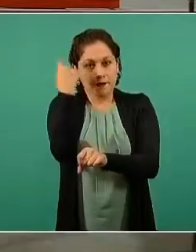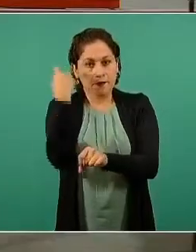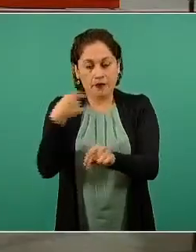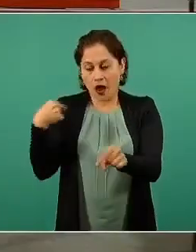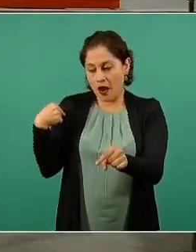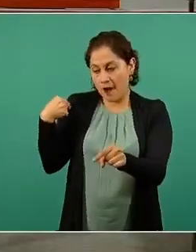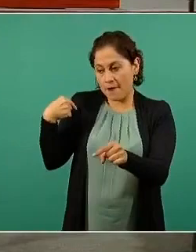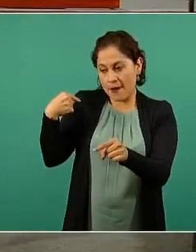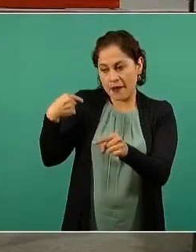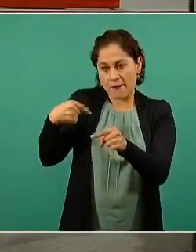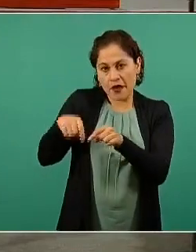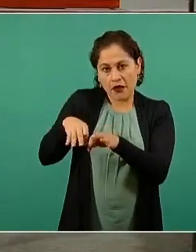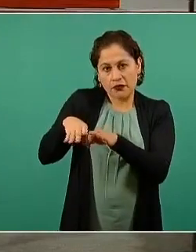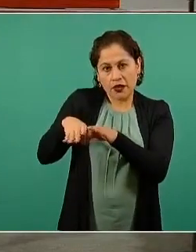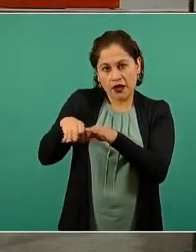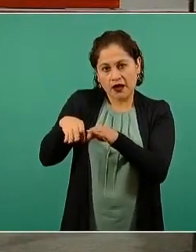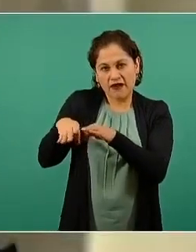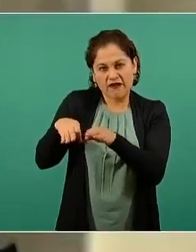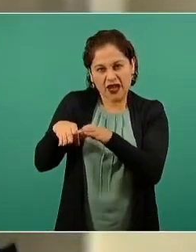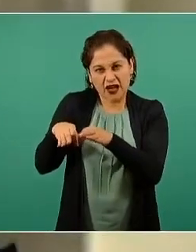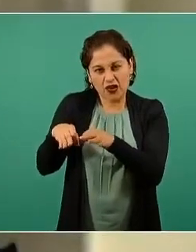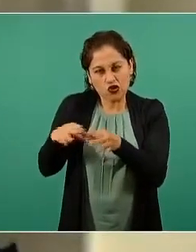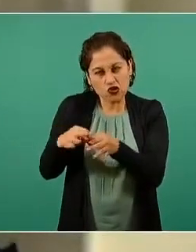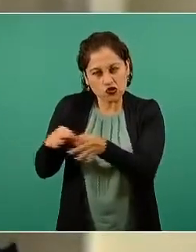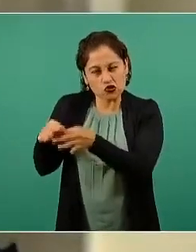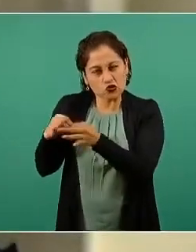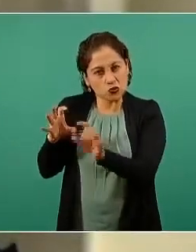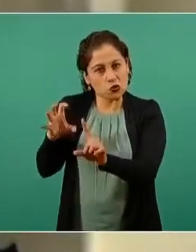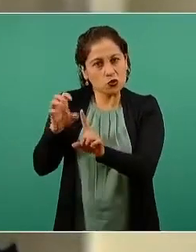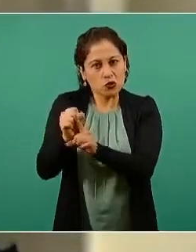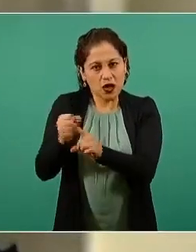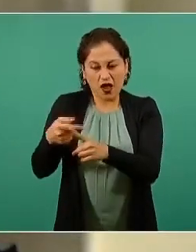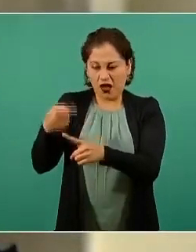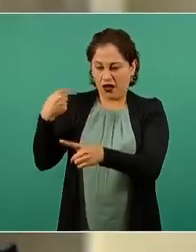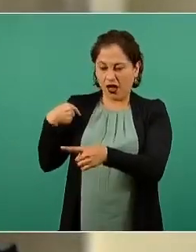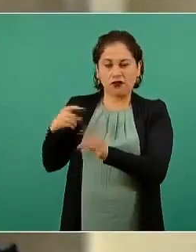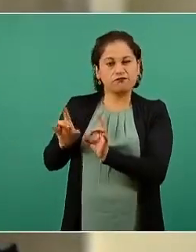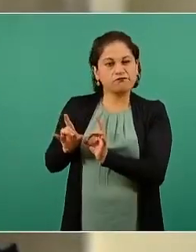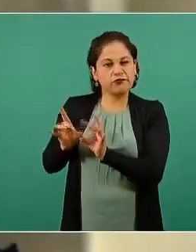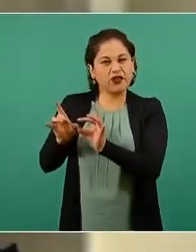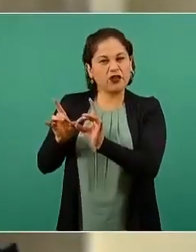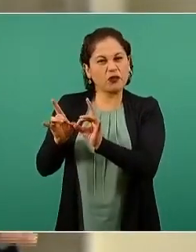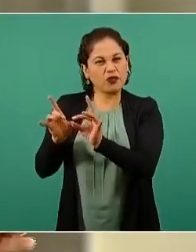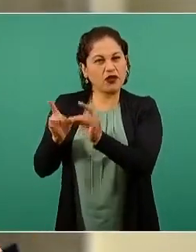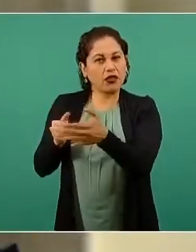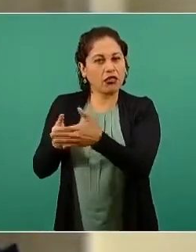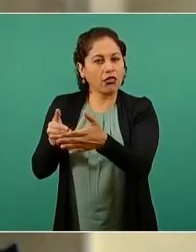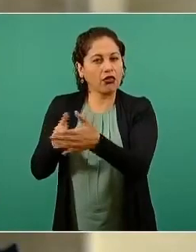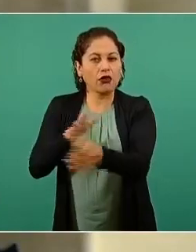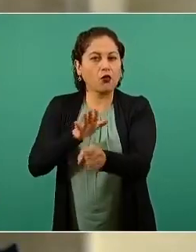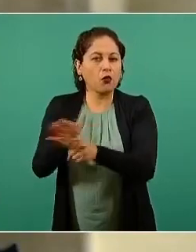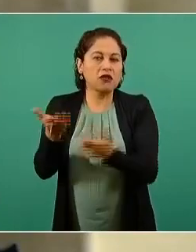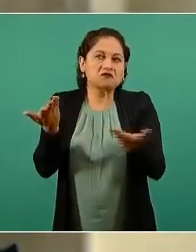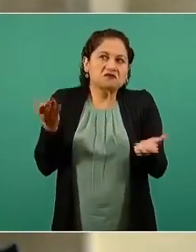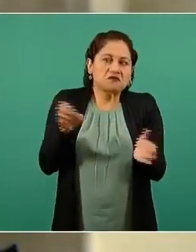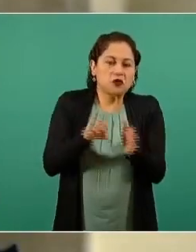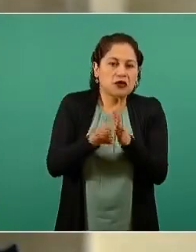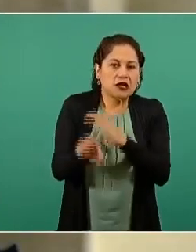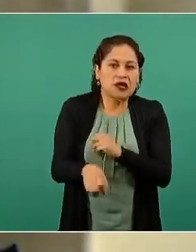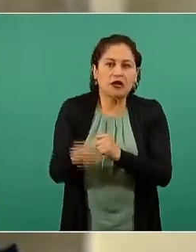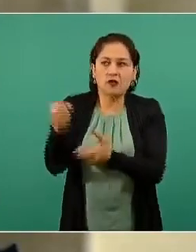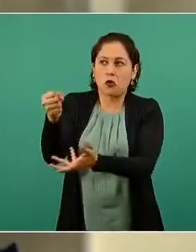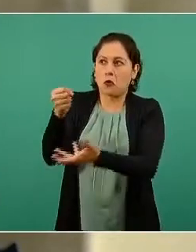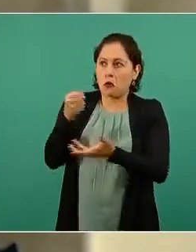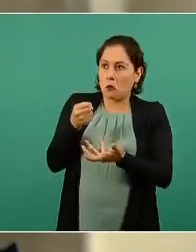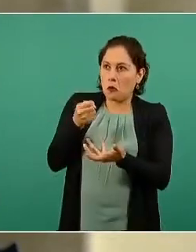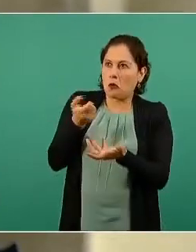esfuerzo binacional? ¿A qué se enfrentaron? En este caso, fue los insumos, fue la producción, la